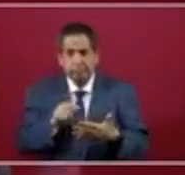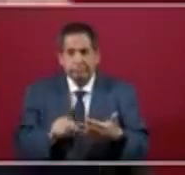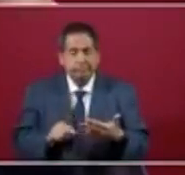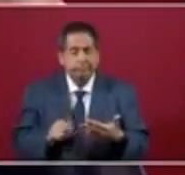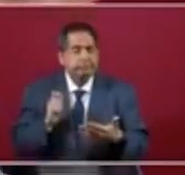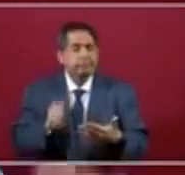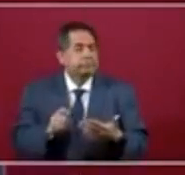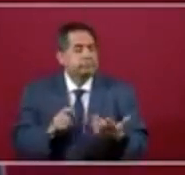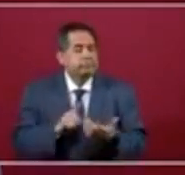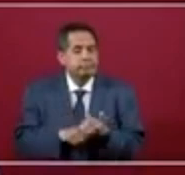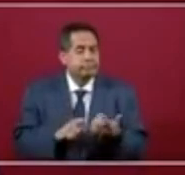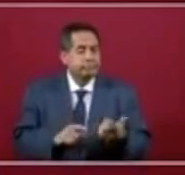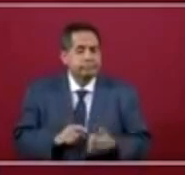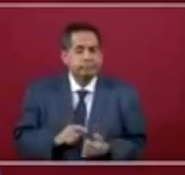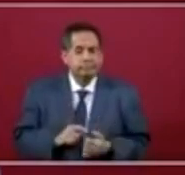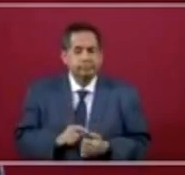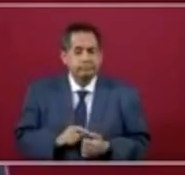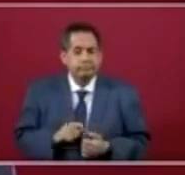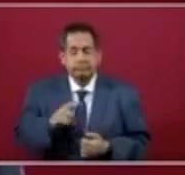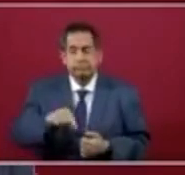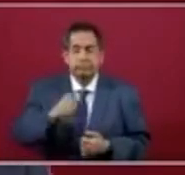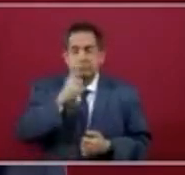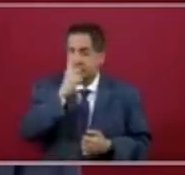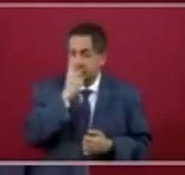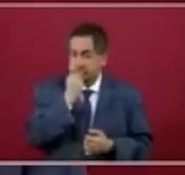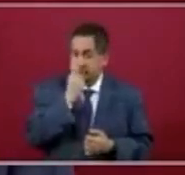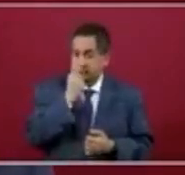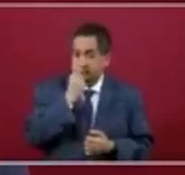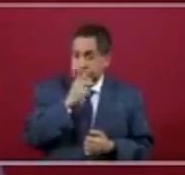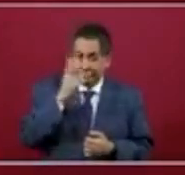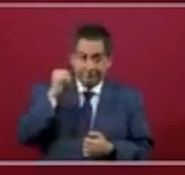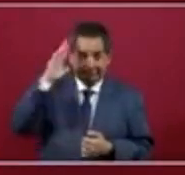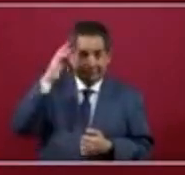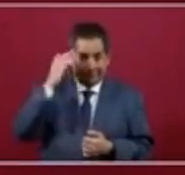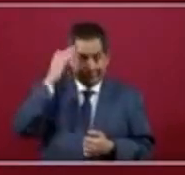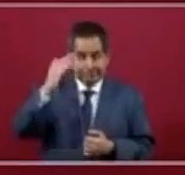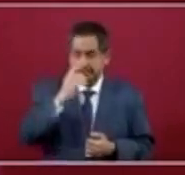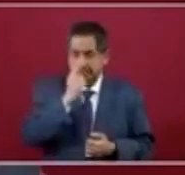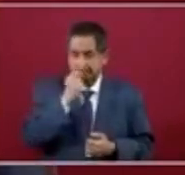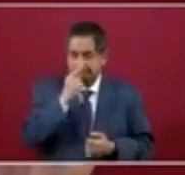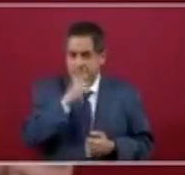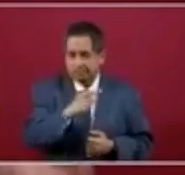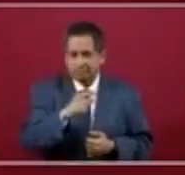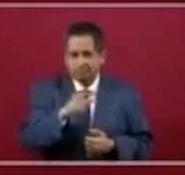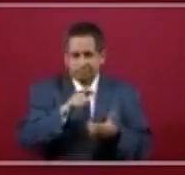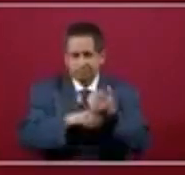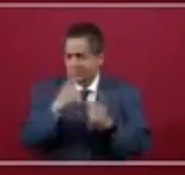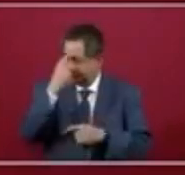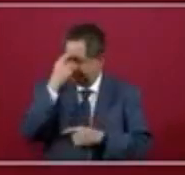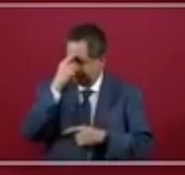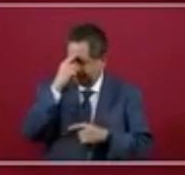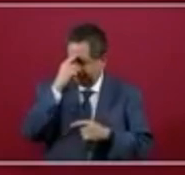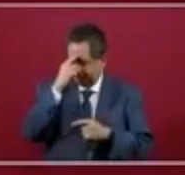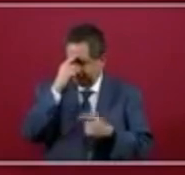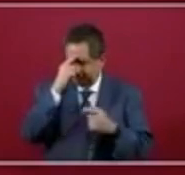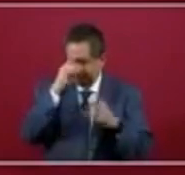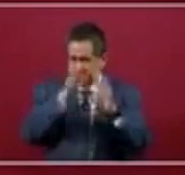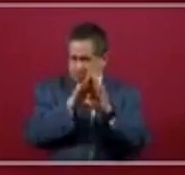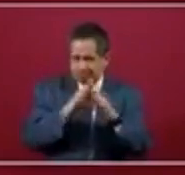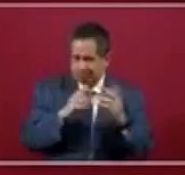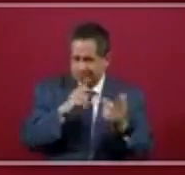que los policías de entonces pues tenían esa concepción,